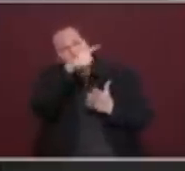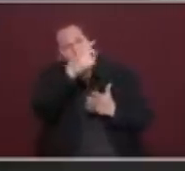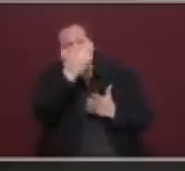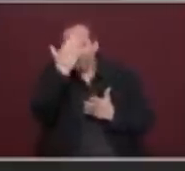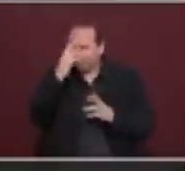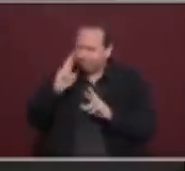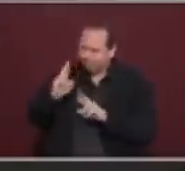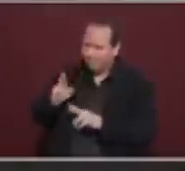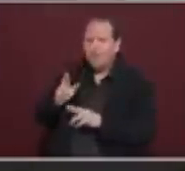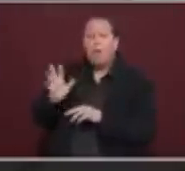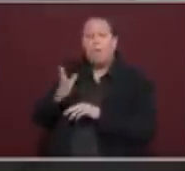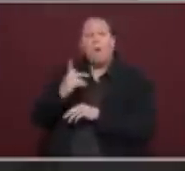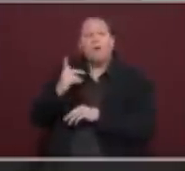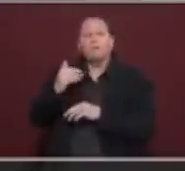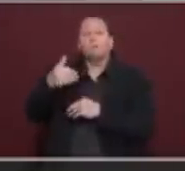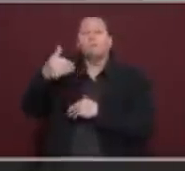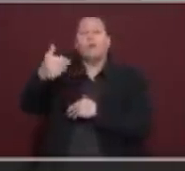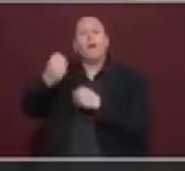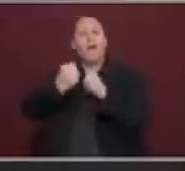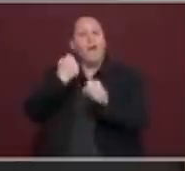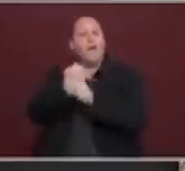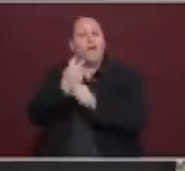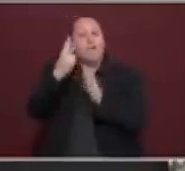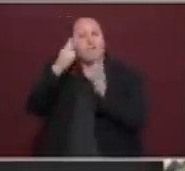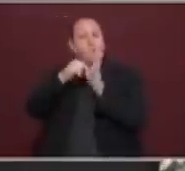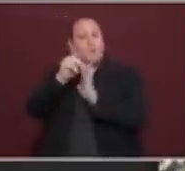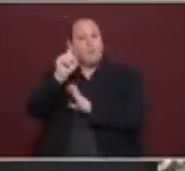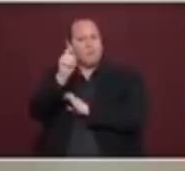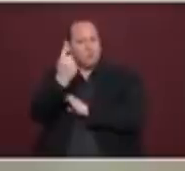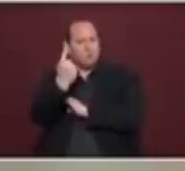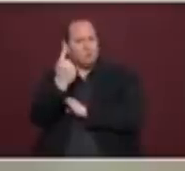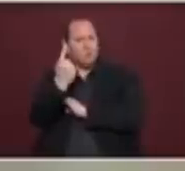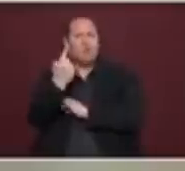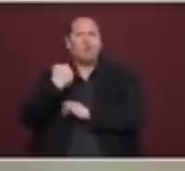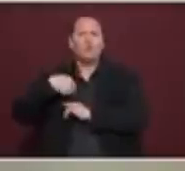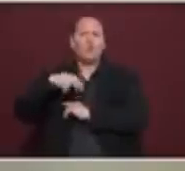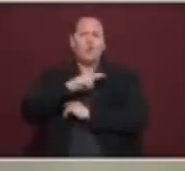el 2021 vamos a conmemorar